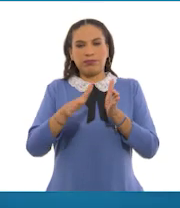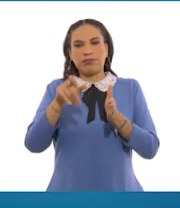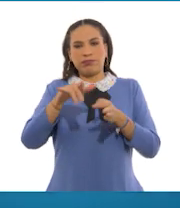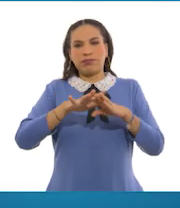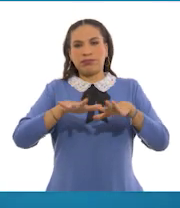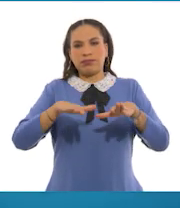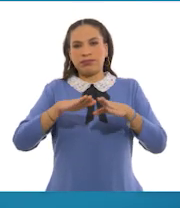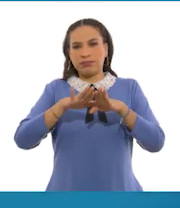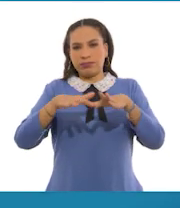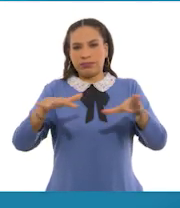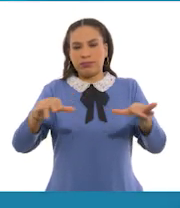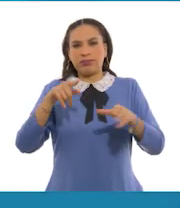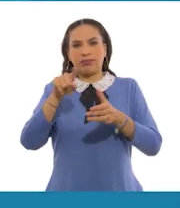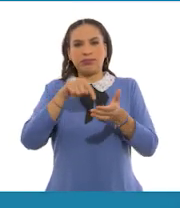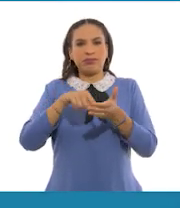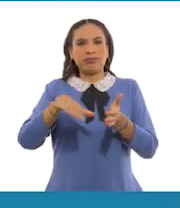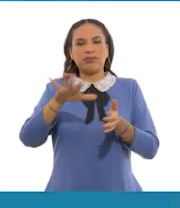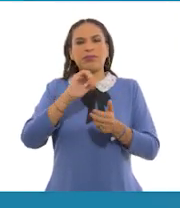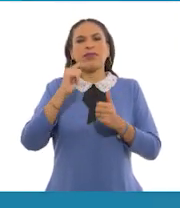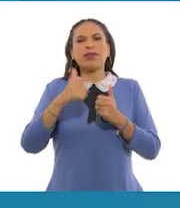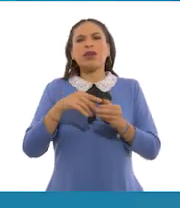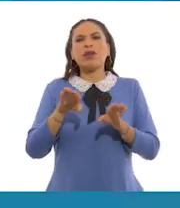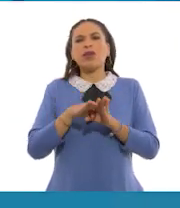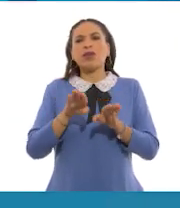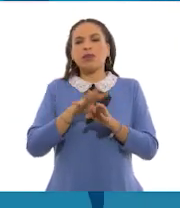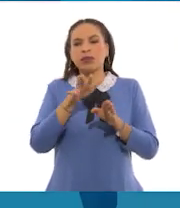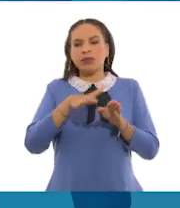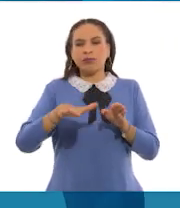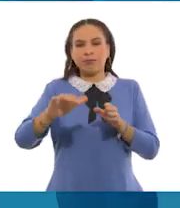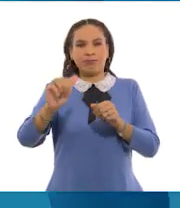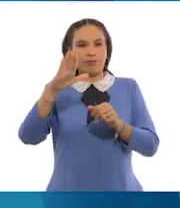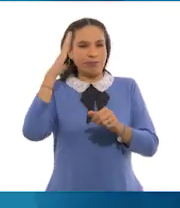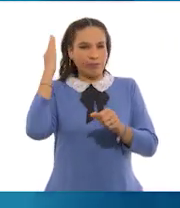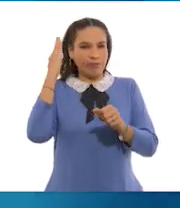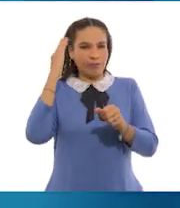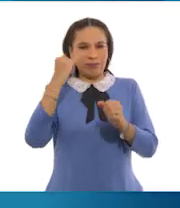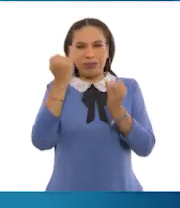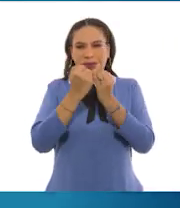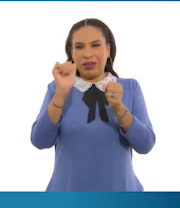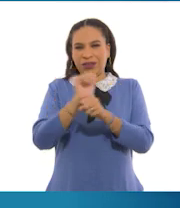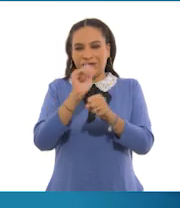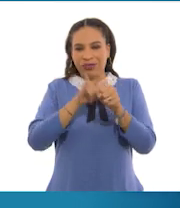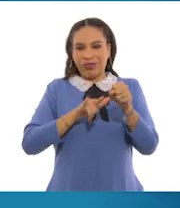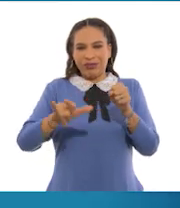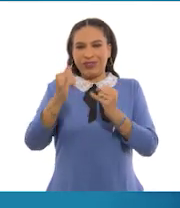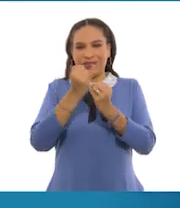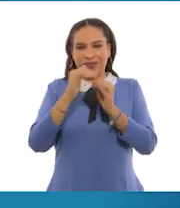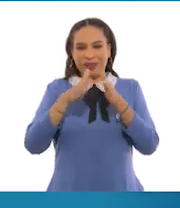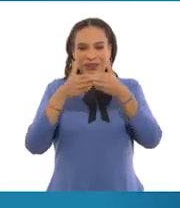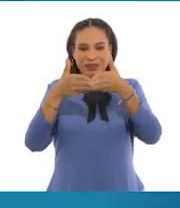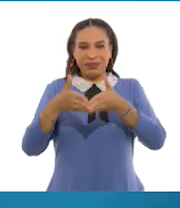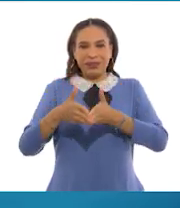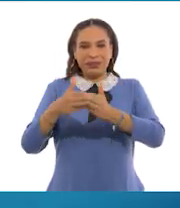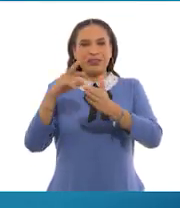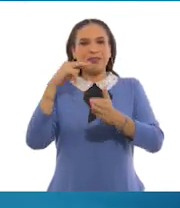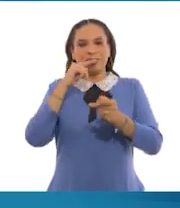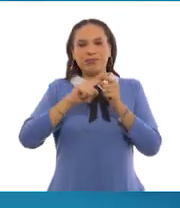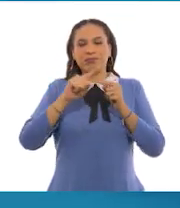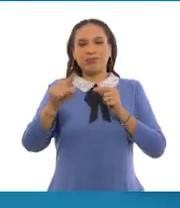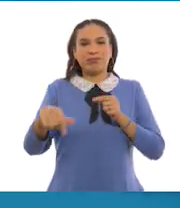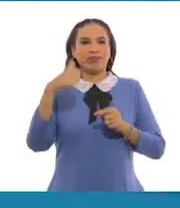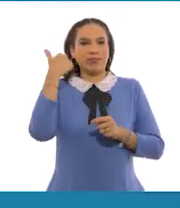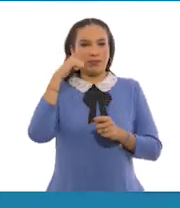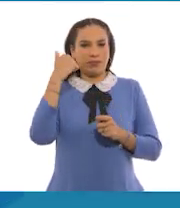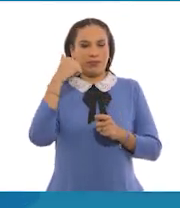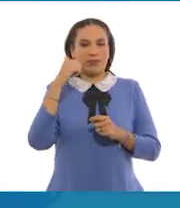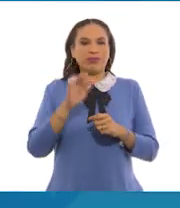marina, Kurosiwo, algo así como una autopista muy rápida con la que logró que su barco volviera a Acapulco.